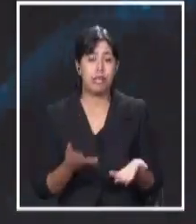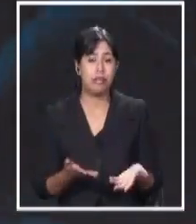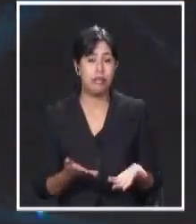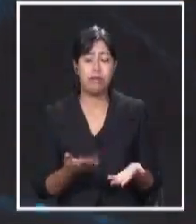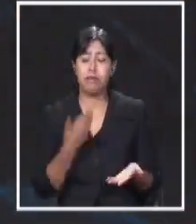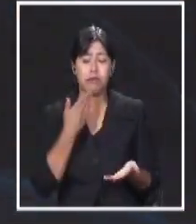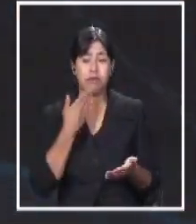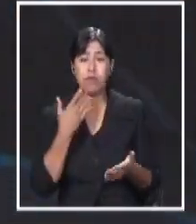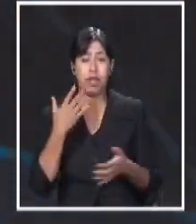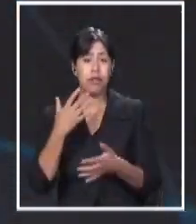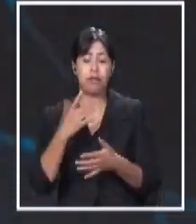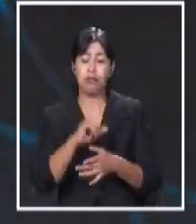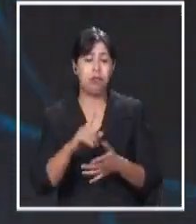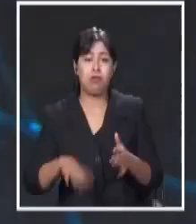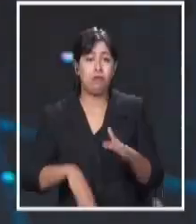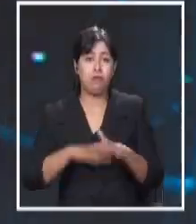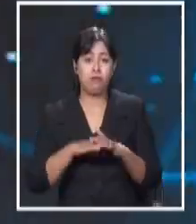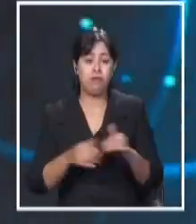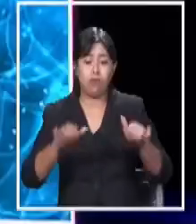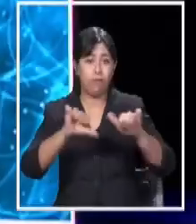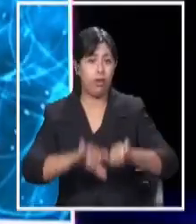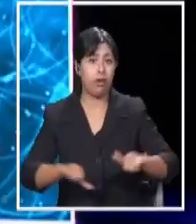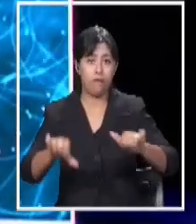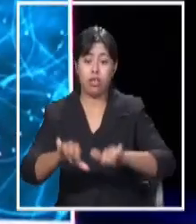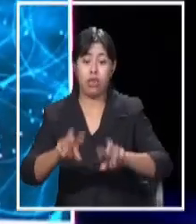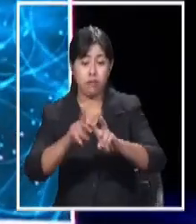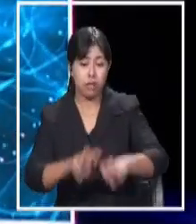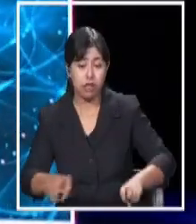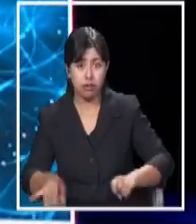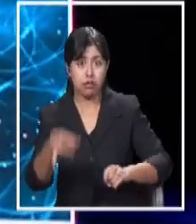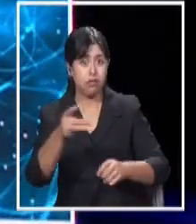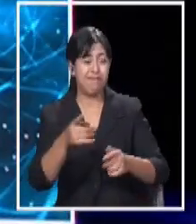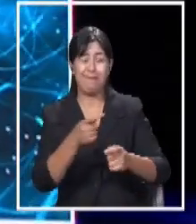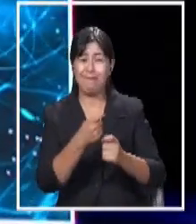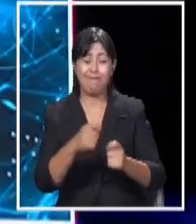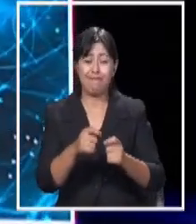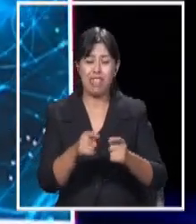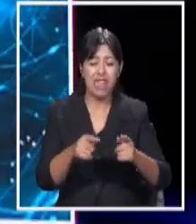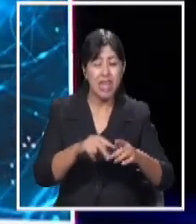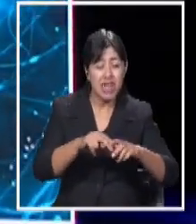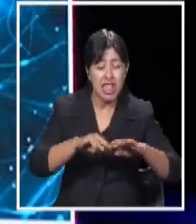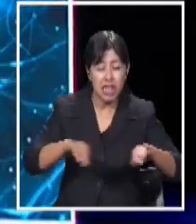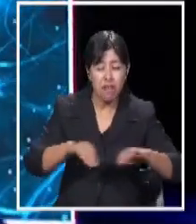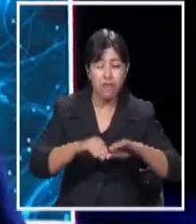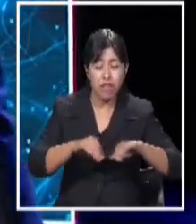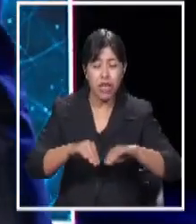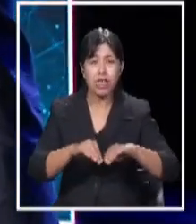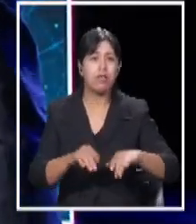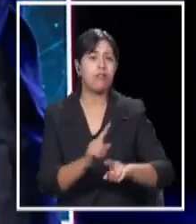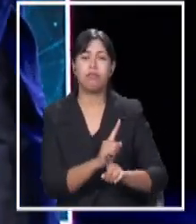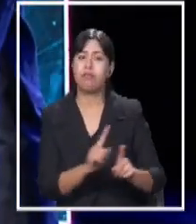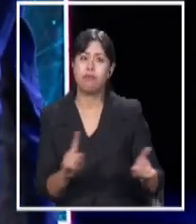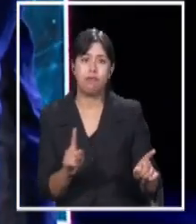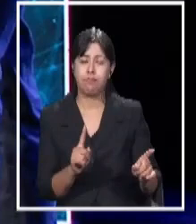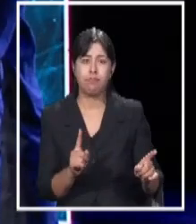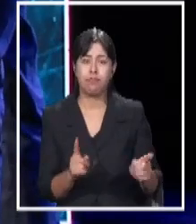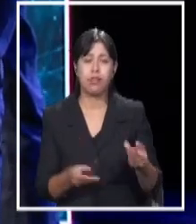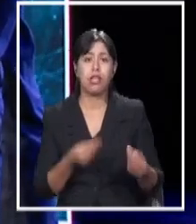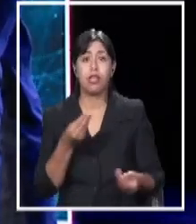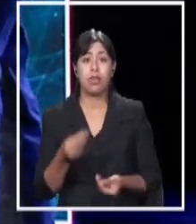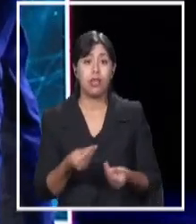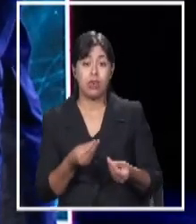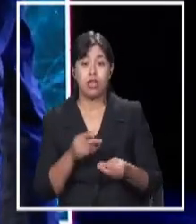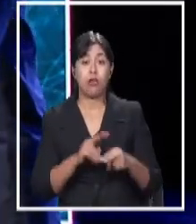Décadas de investigación han fracasado en encontrar esa especificidad, lo que nos lleva a pensar que los mecanismos de